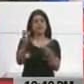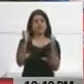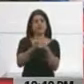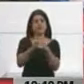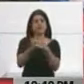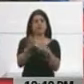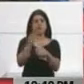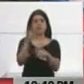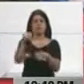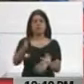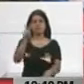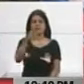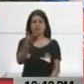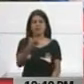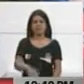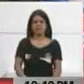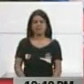eclesiástico aquí en Venezuela.